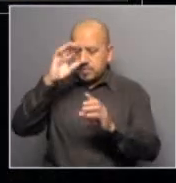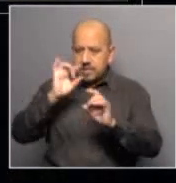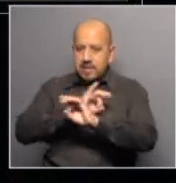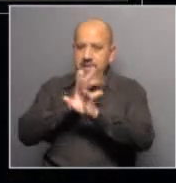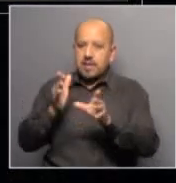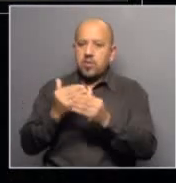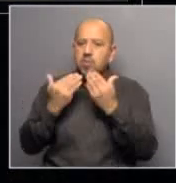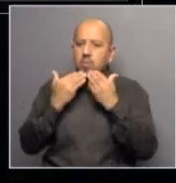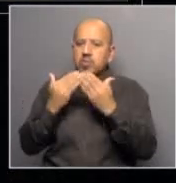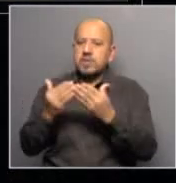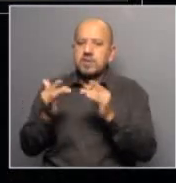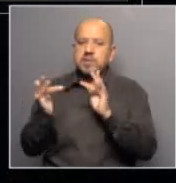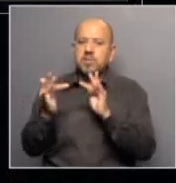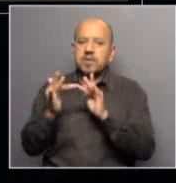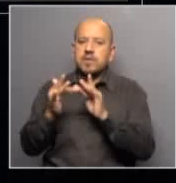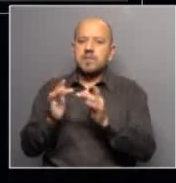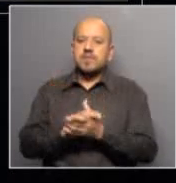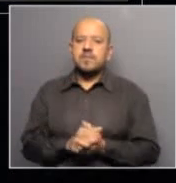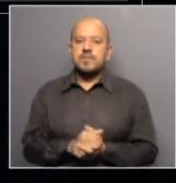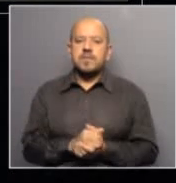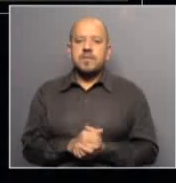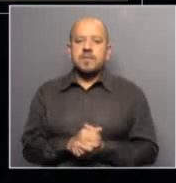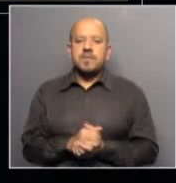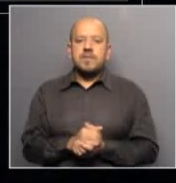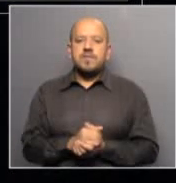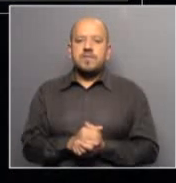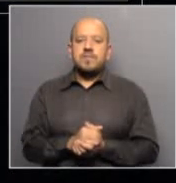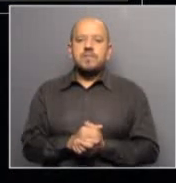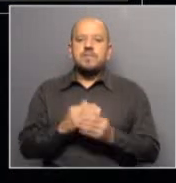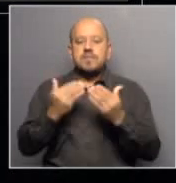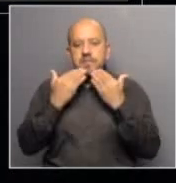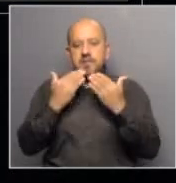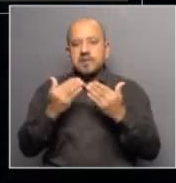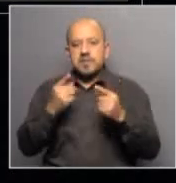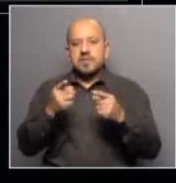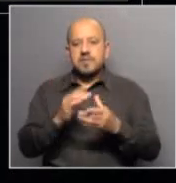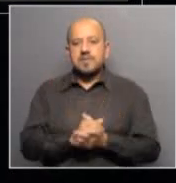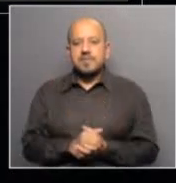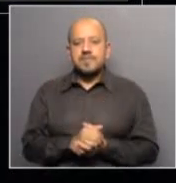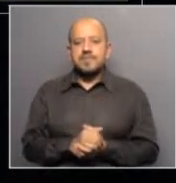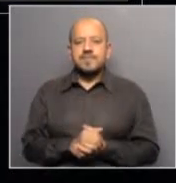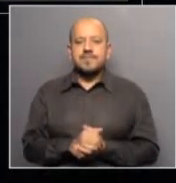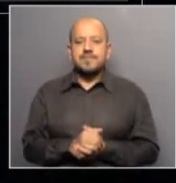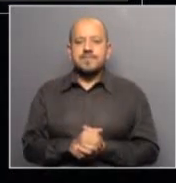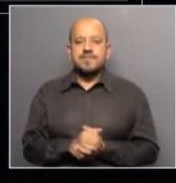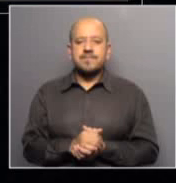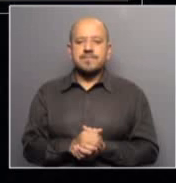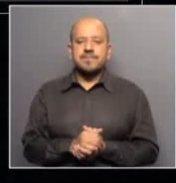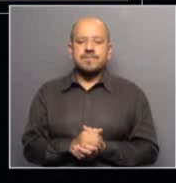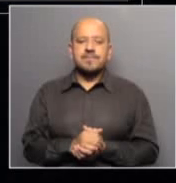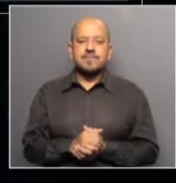claro. Te agradecemos muchísimo el contacto de esta noche. Bien, muchísimas gracias y bueno, estamos a las órdenes. Muchas gracias,